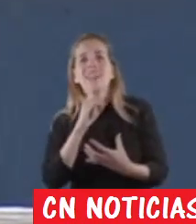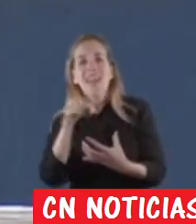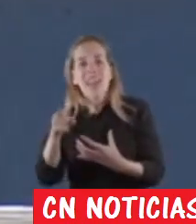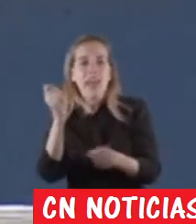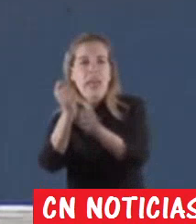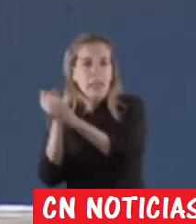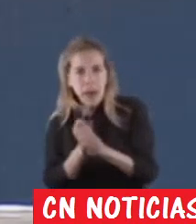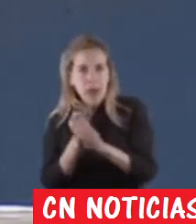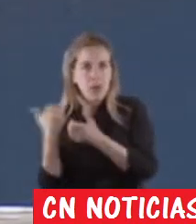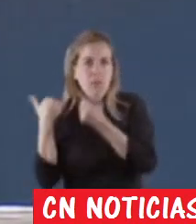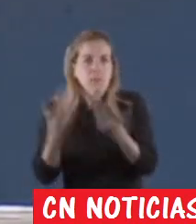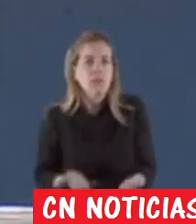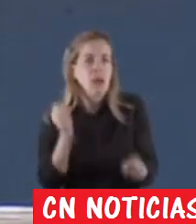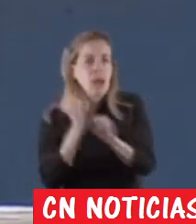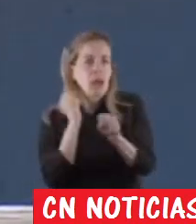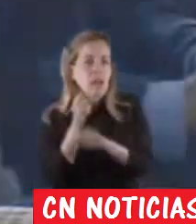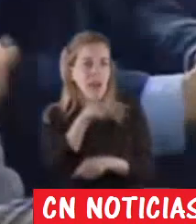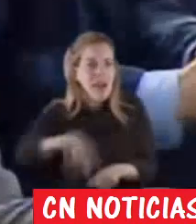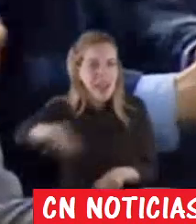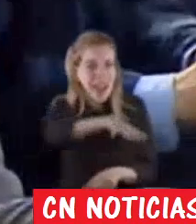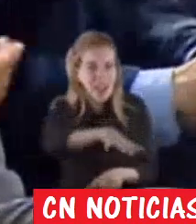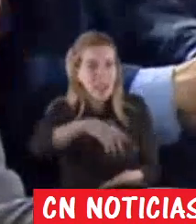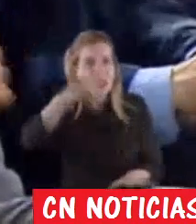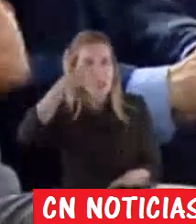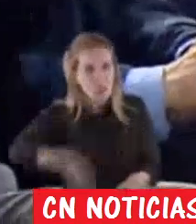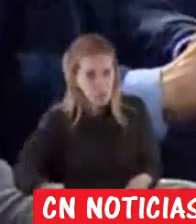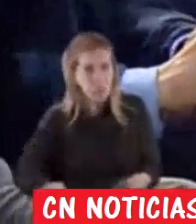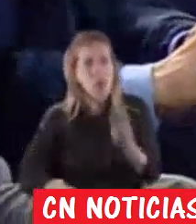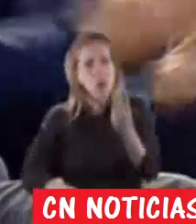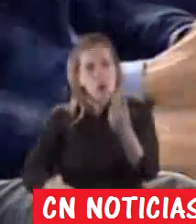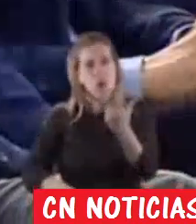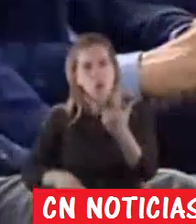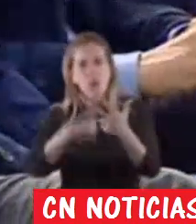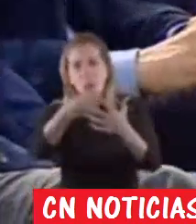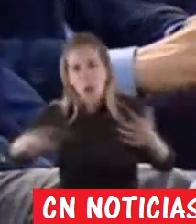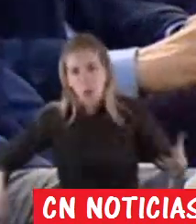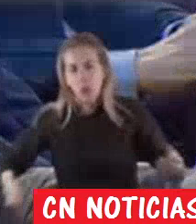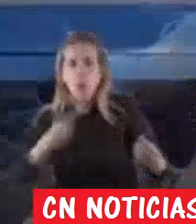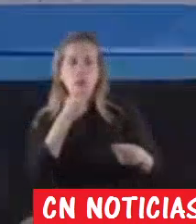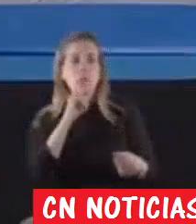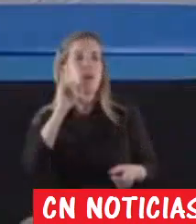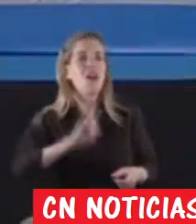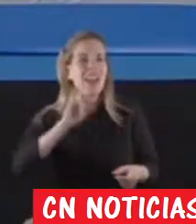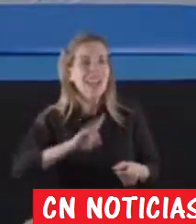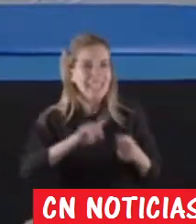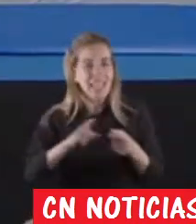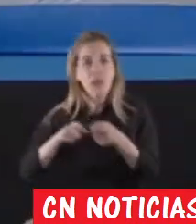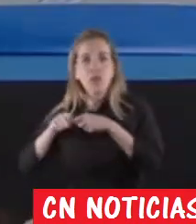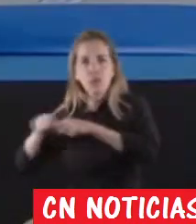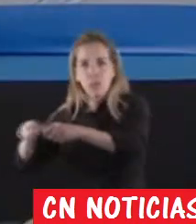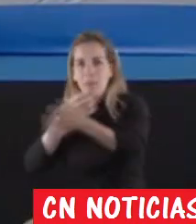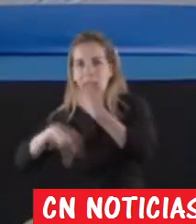este emprendimiento. Y termino con dos o tres o más productos. El litro de leche vale 130, acá va a